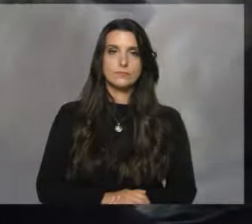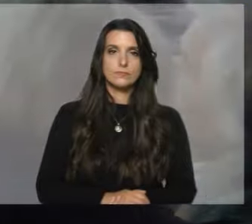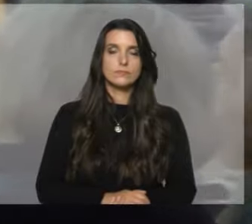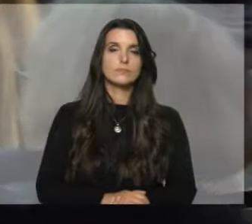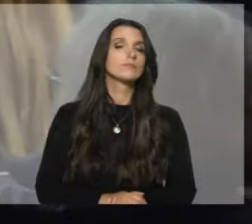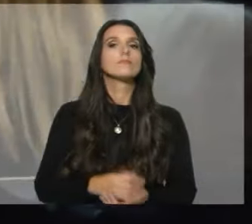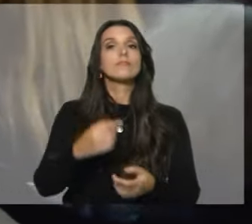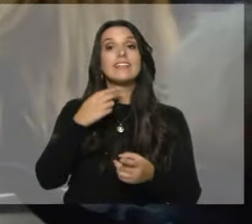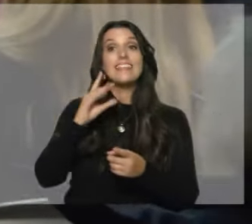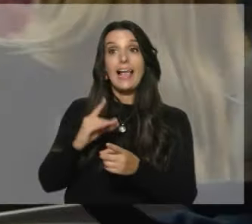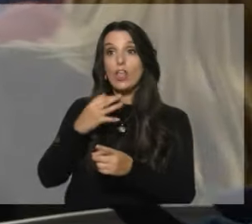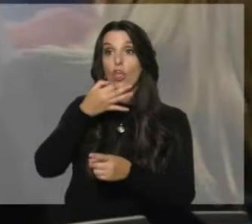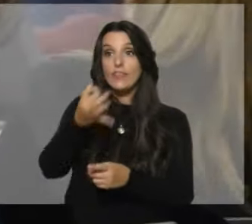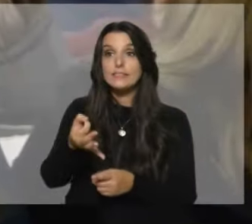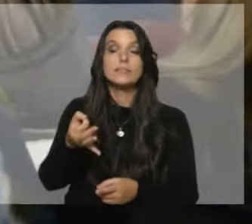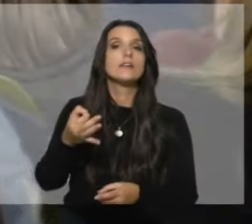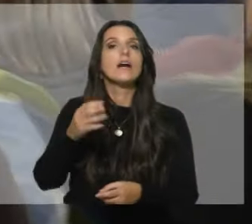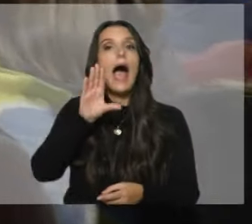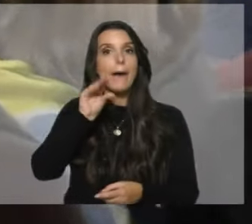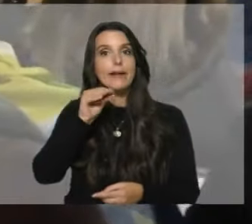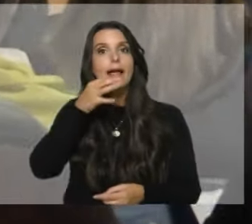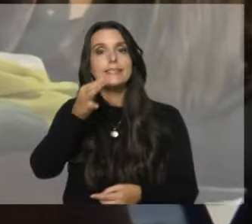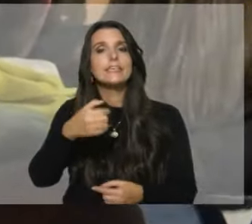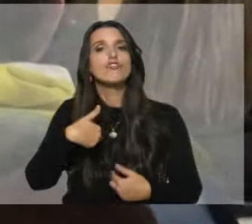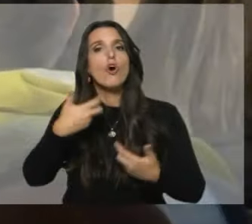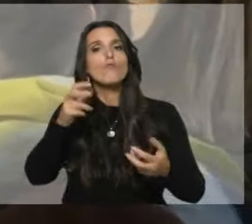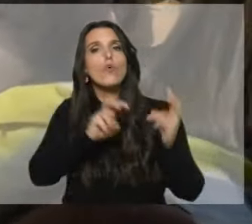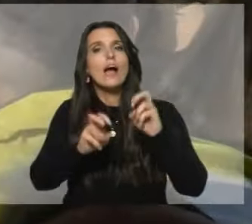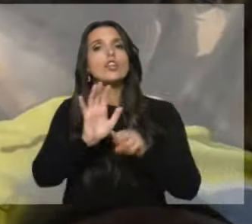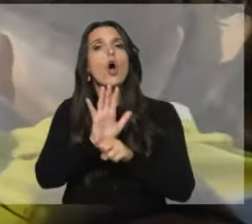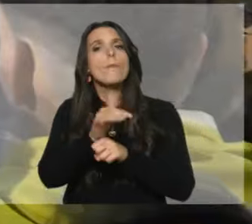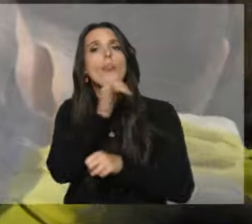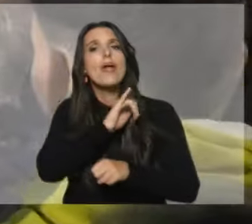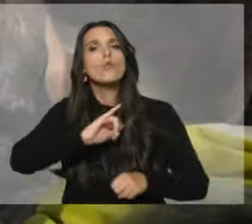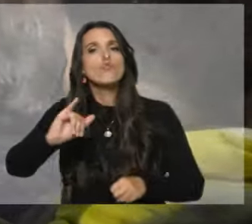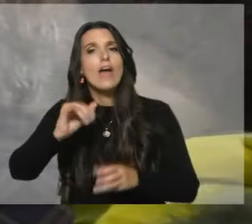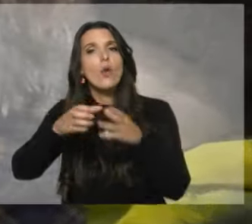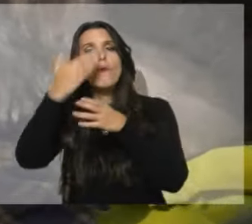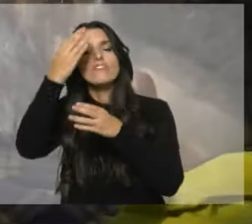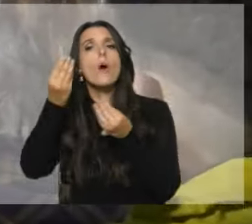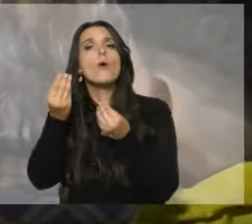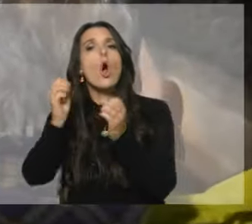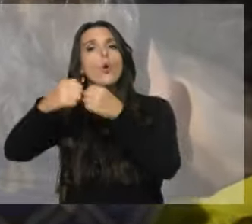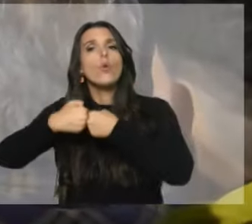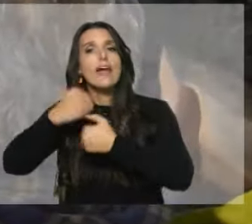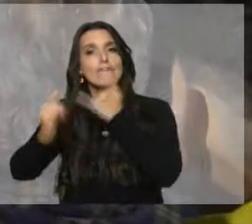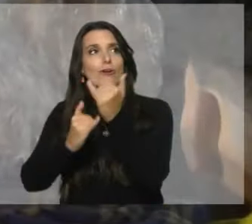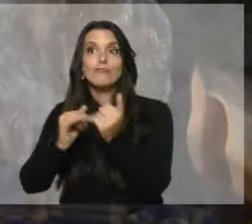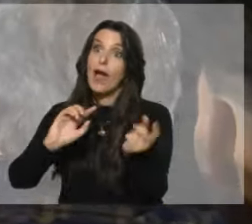Que no vi nunca en la vida. Es más, yo estoy buscando dónde puedo denunciar al Frente Amplio por ocultar información. Es al